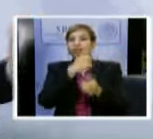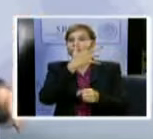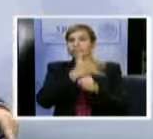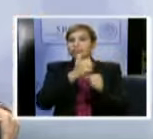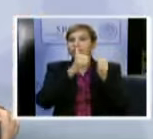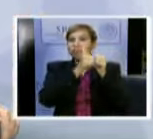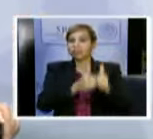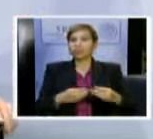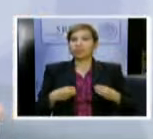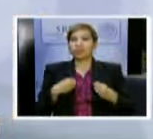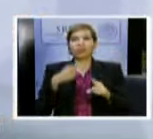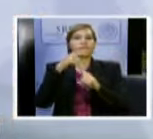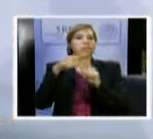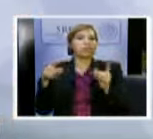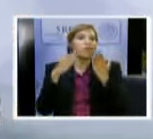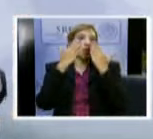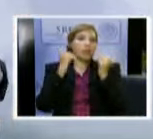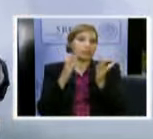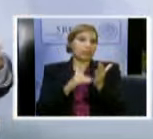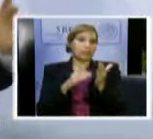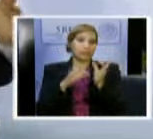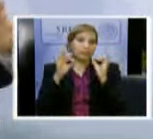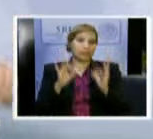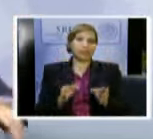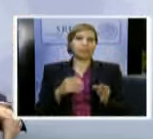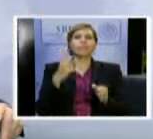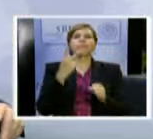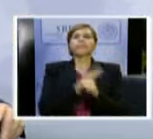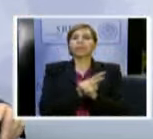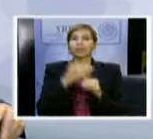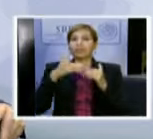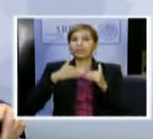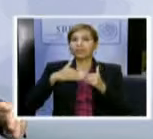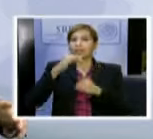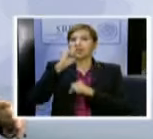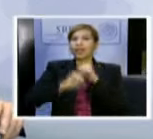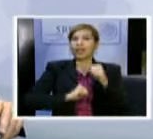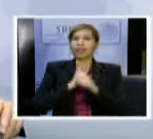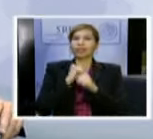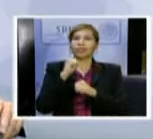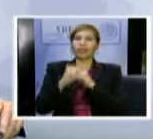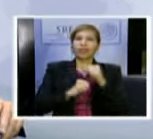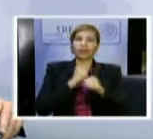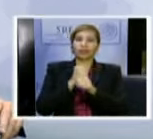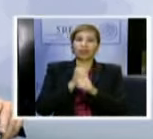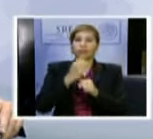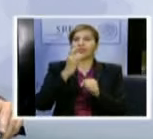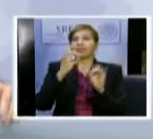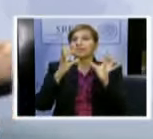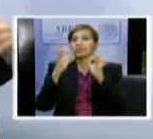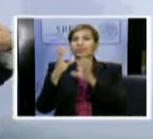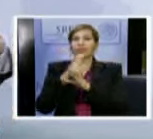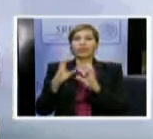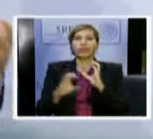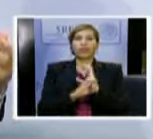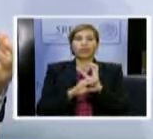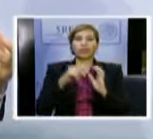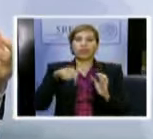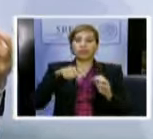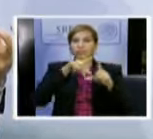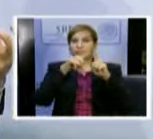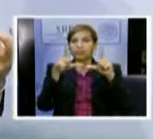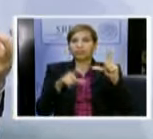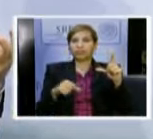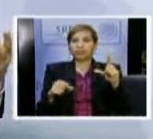de ellos sí sin documentos. ¿Y qué ha pasado a lo largo de estos años? Han pasado muchas cosas que han hecho que nuestro